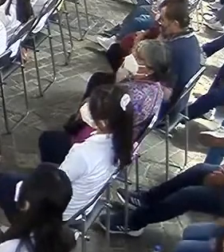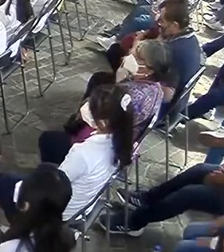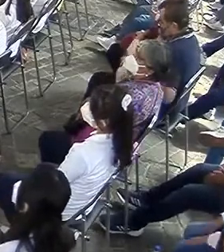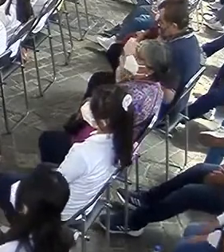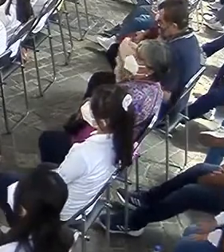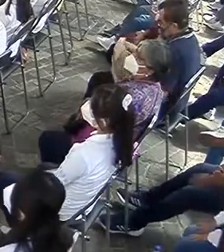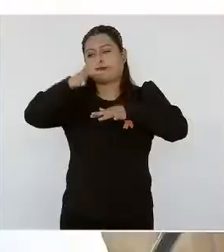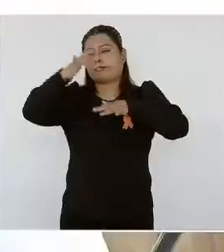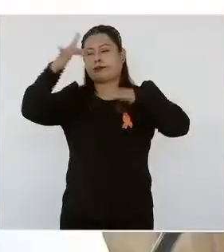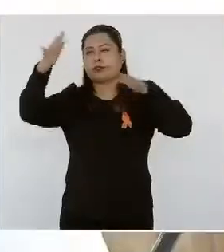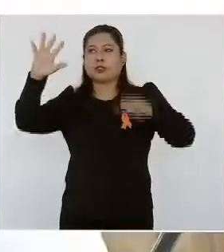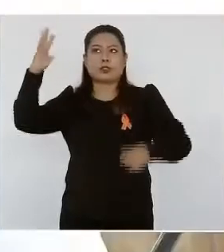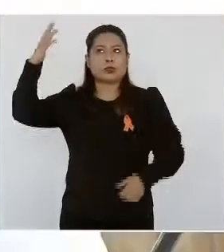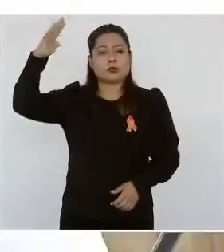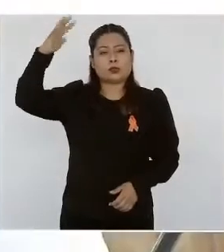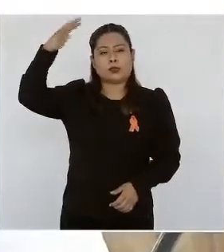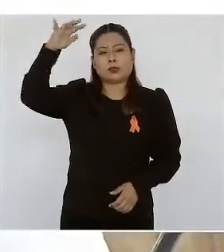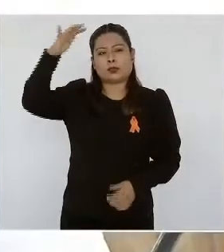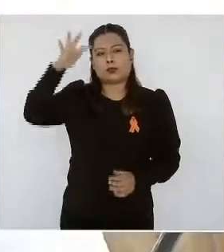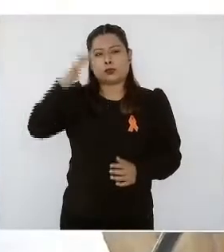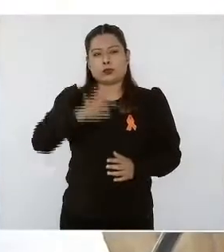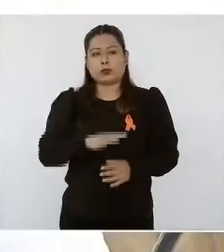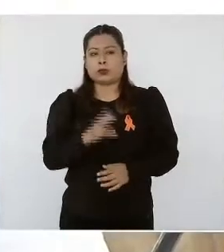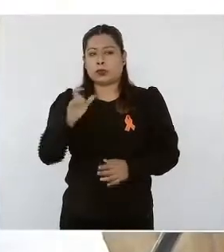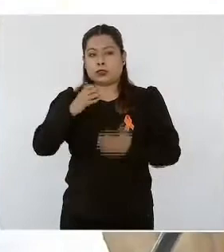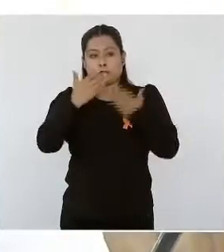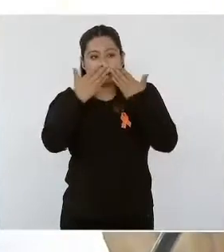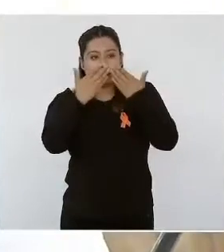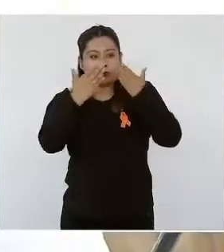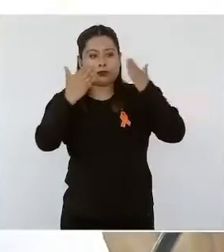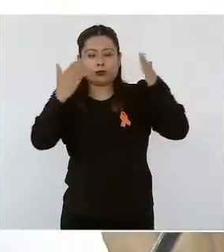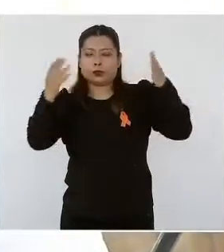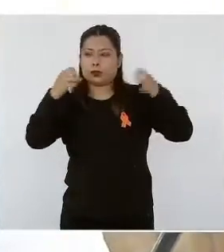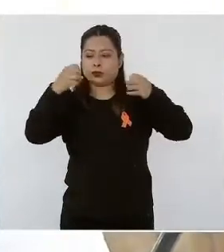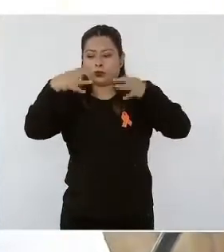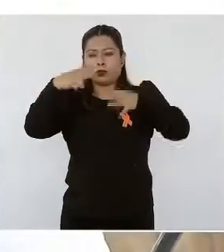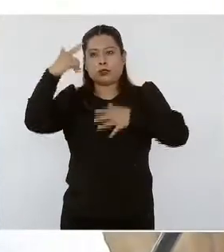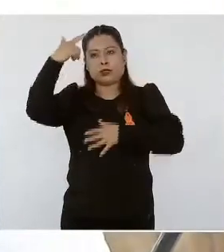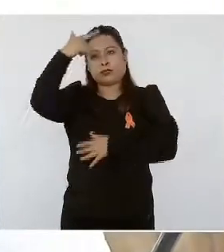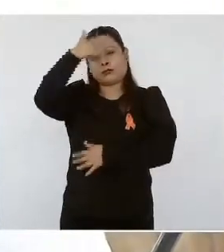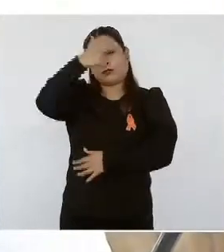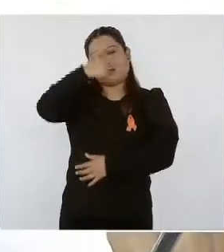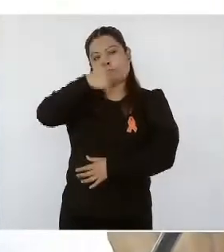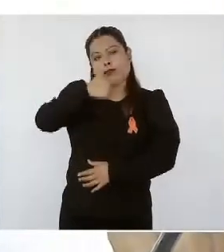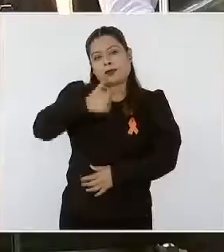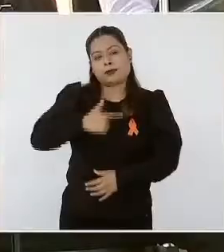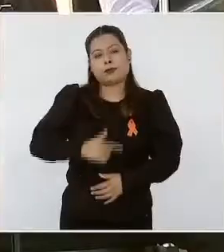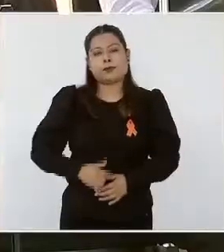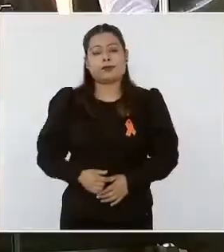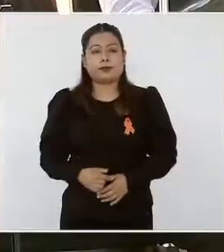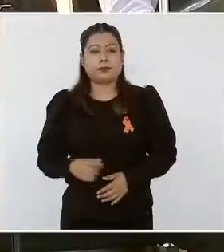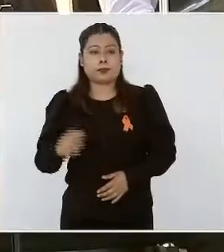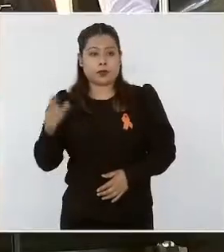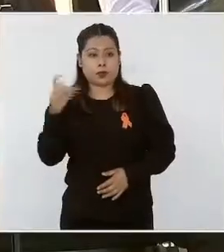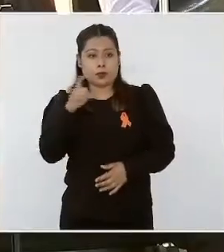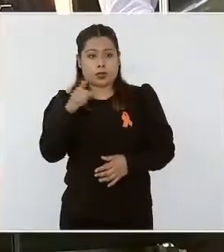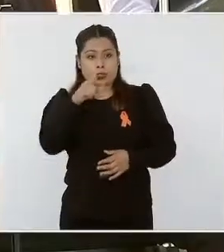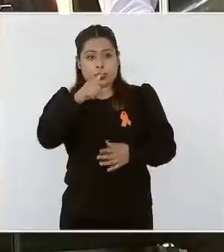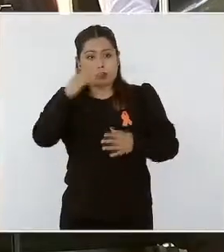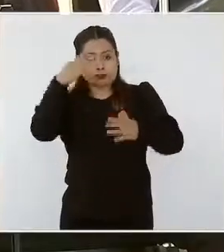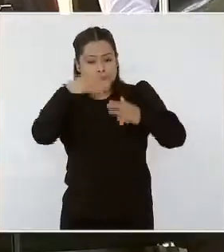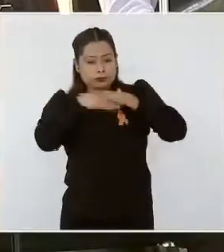brillas como el sol cuando lentamente abres tus corolas al anochecer. Cuando el astro se ha